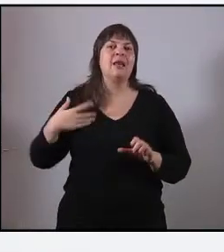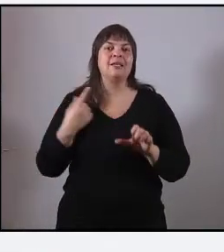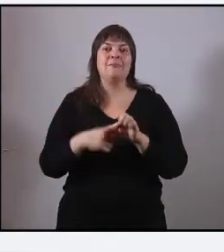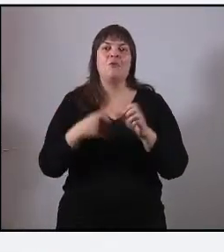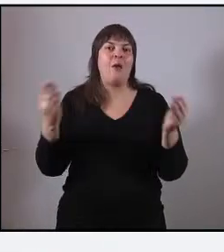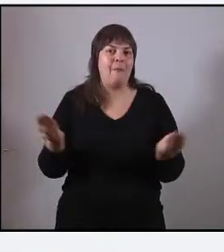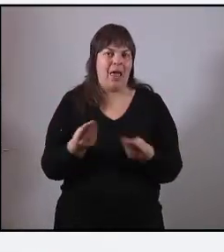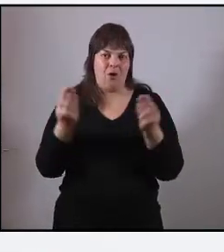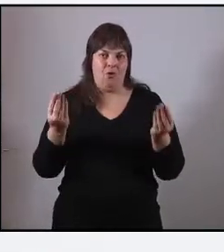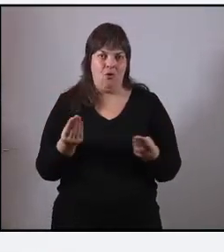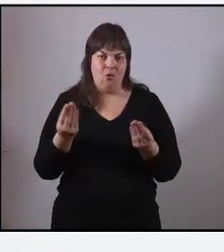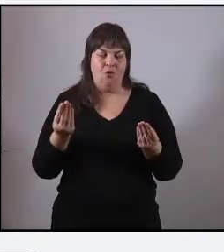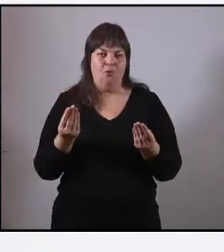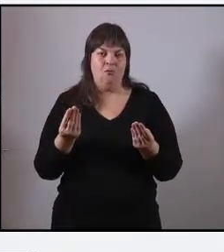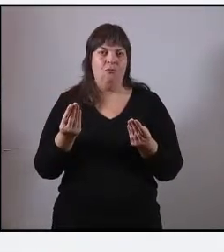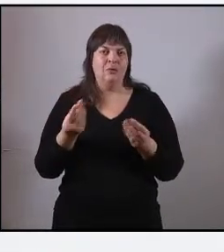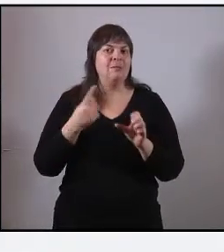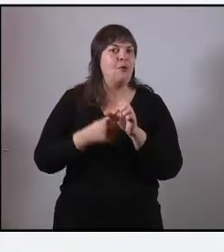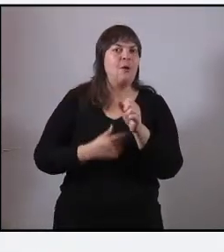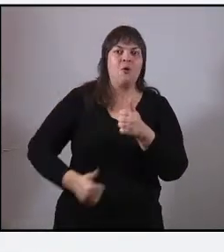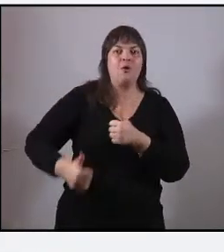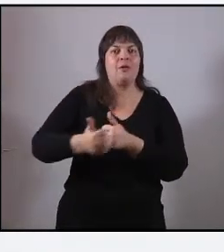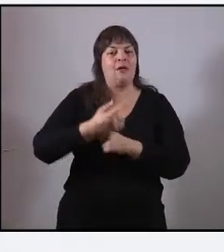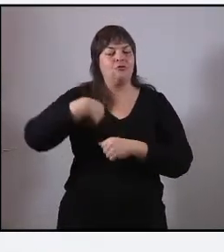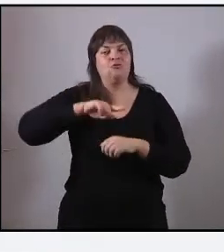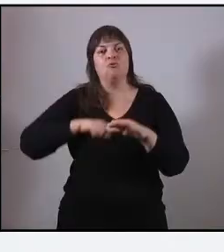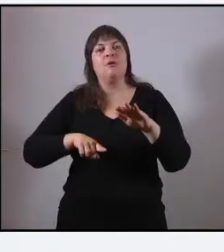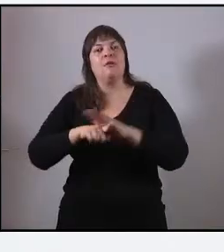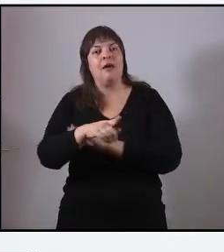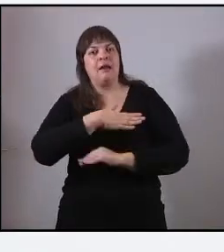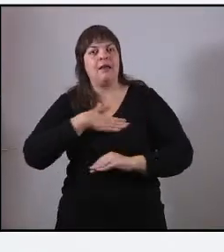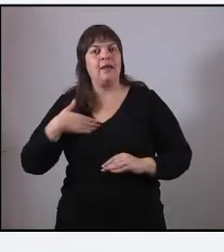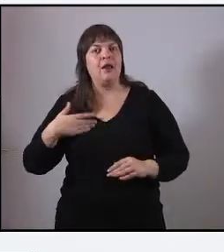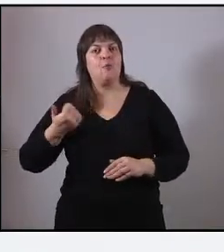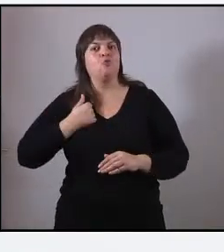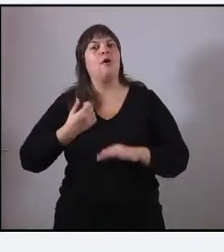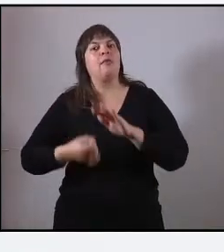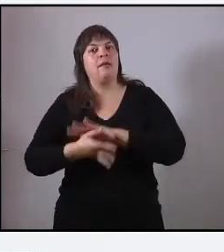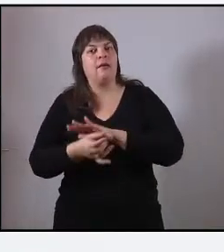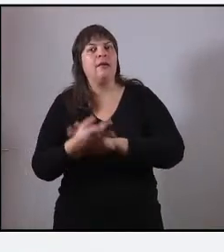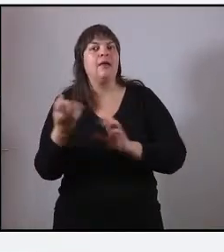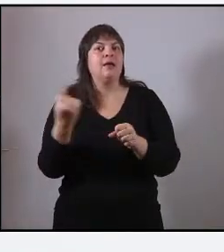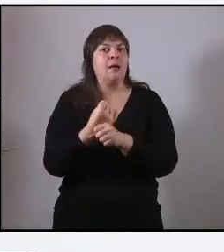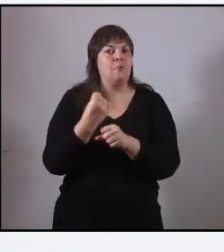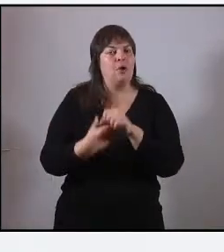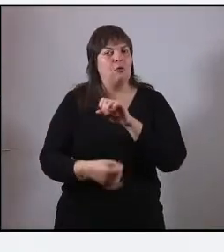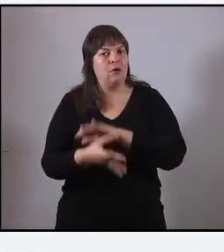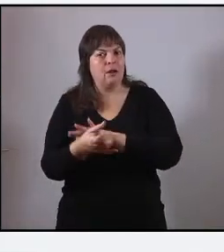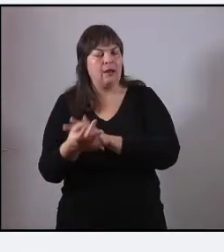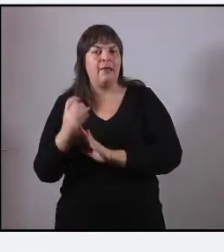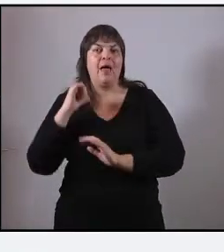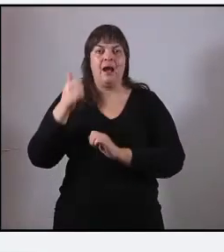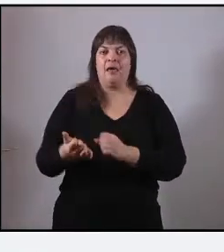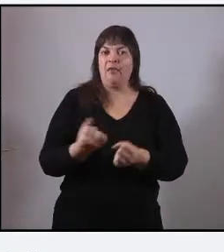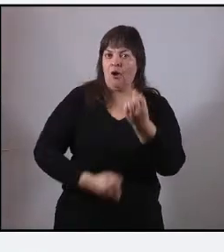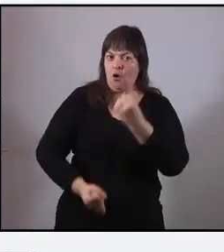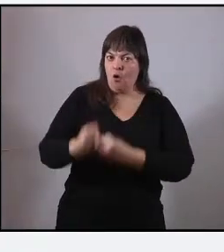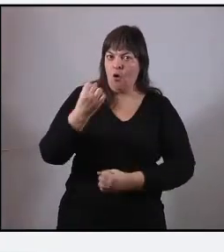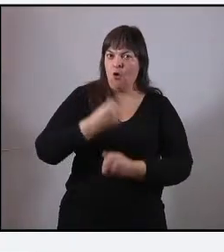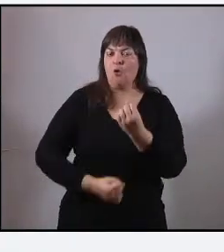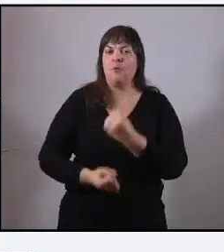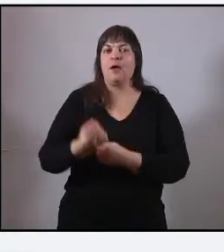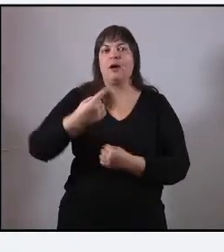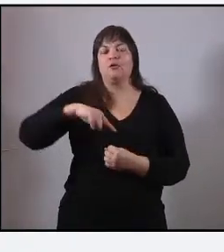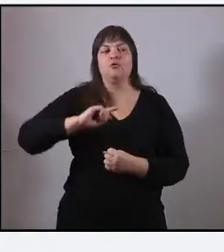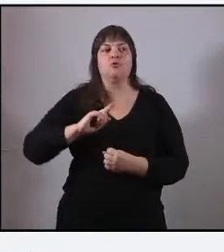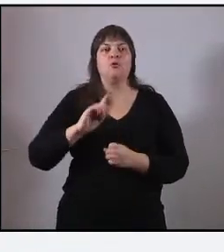lo que queremos es seguir creciendo, es seguir generando oportunidades, empleo en nuestra región, riqueza económica que haga que no tengamos